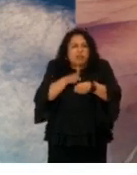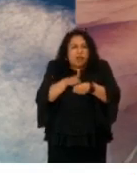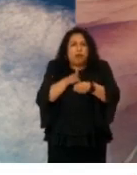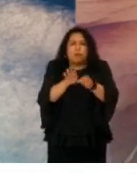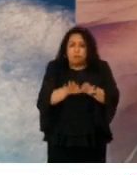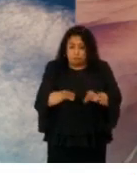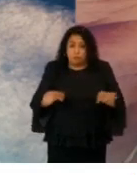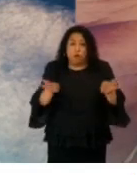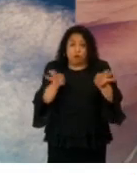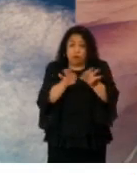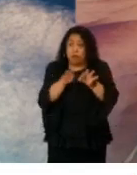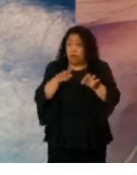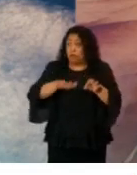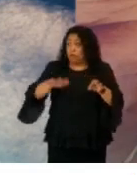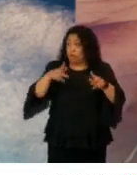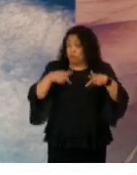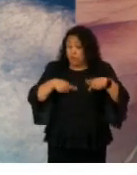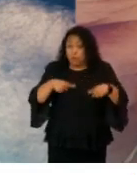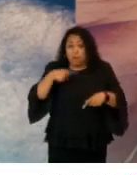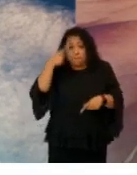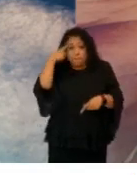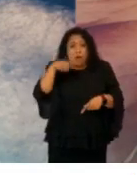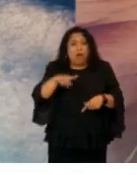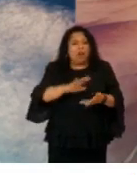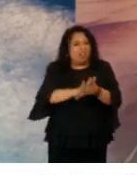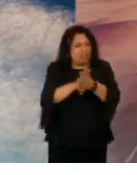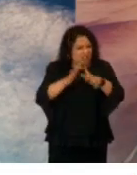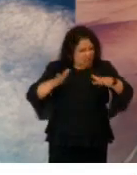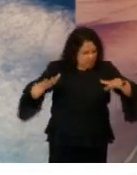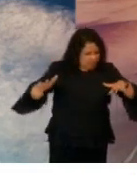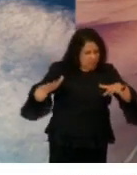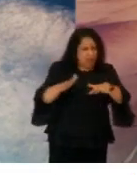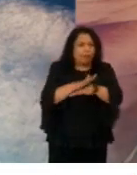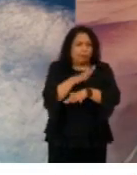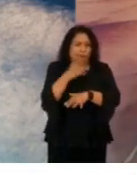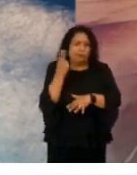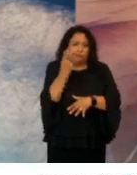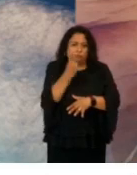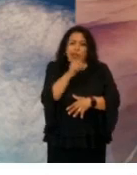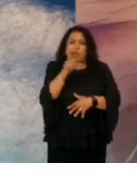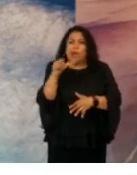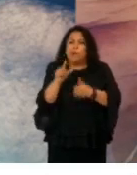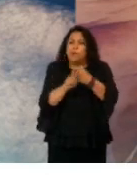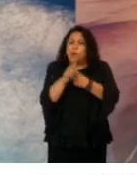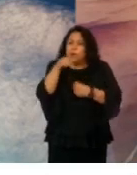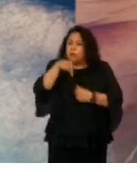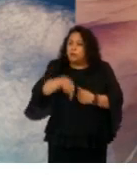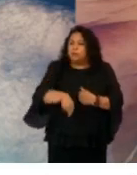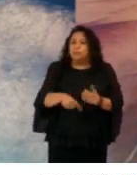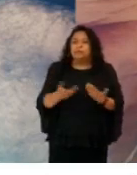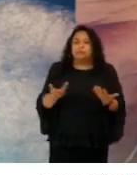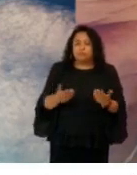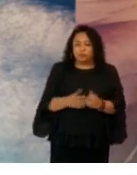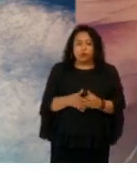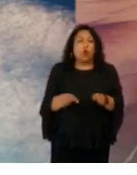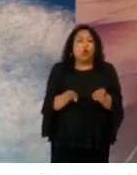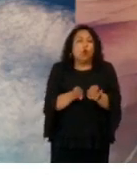gentes, de personas, para provocar esos cambios que hacen falta frente a los dilemas que aquí se han planteado?